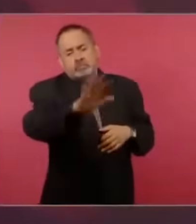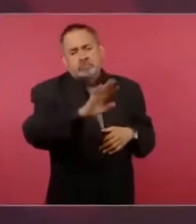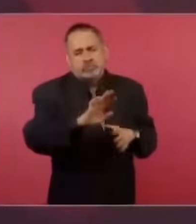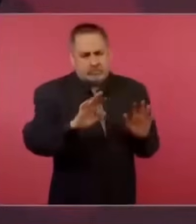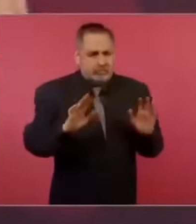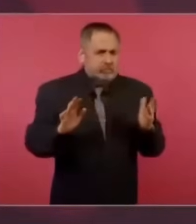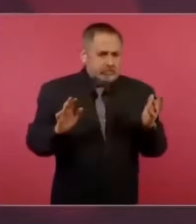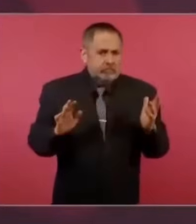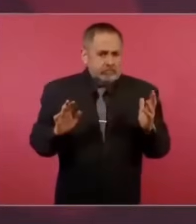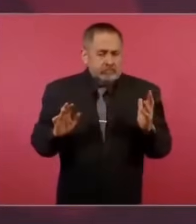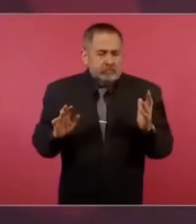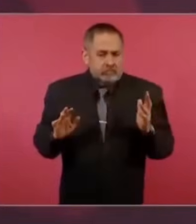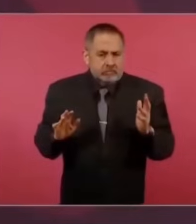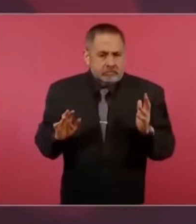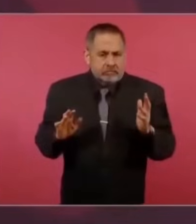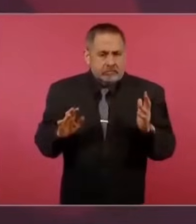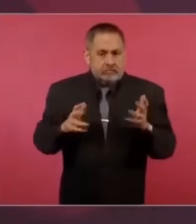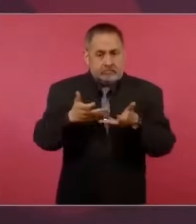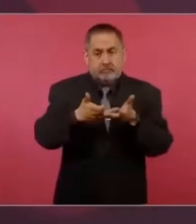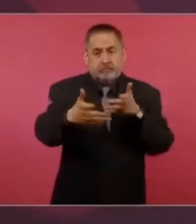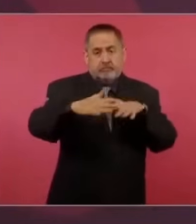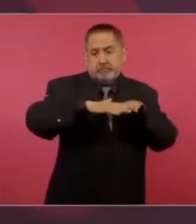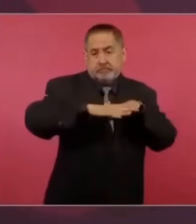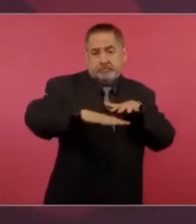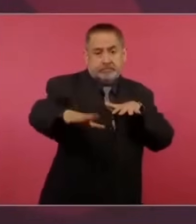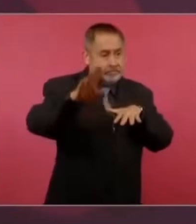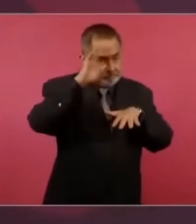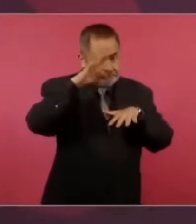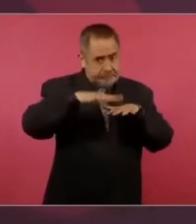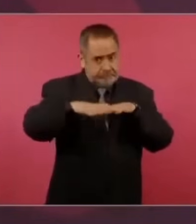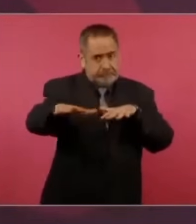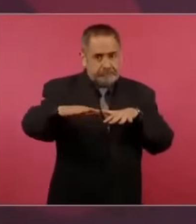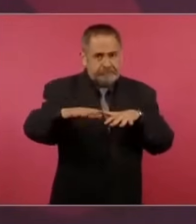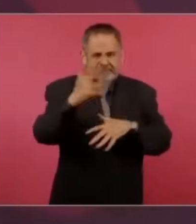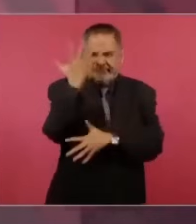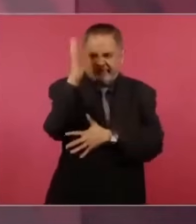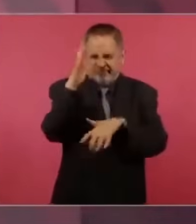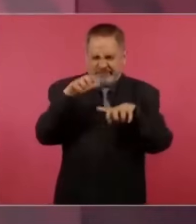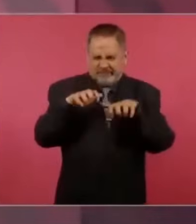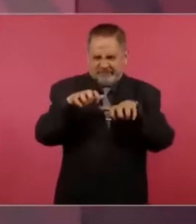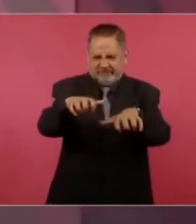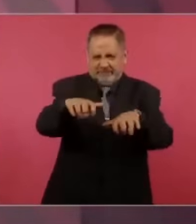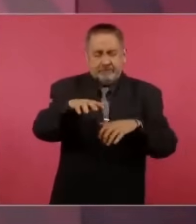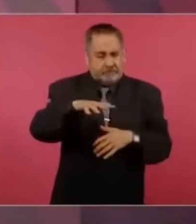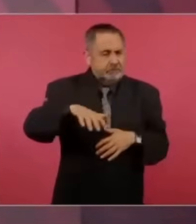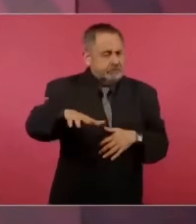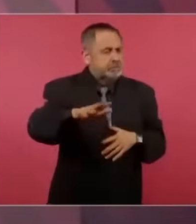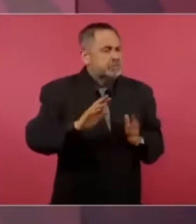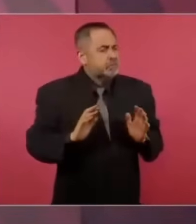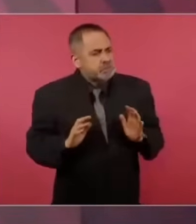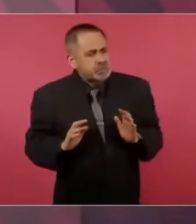que es la superficie mayor de selva,